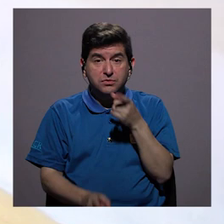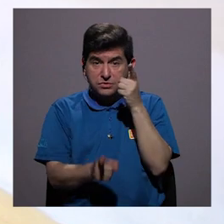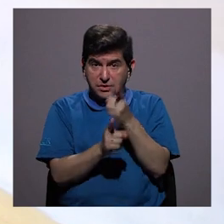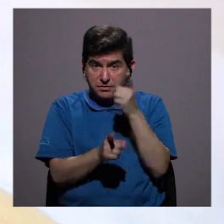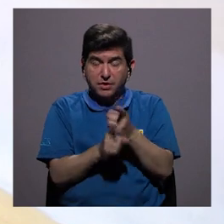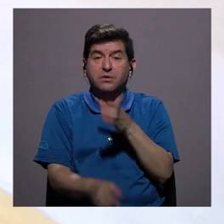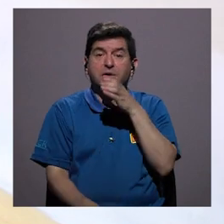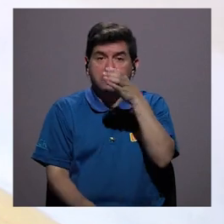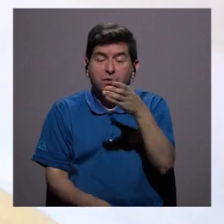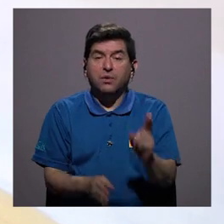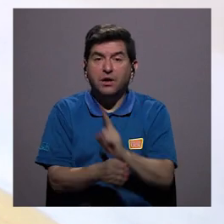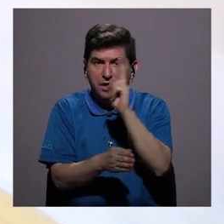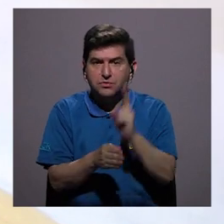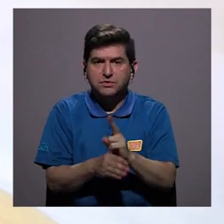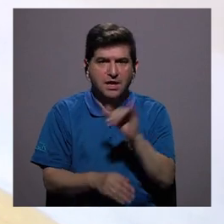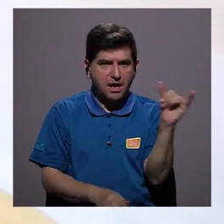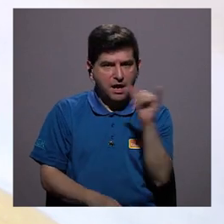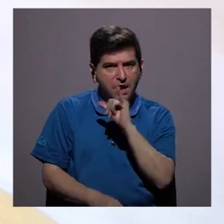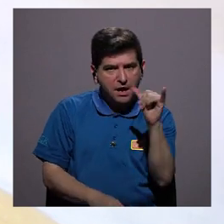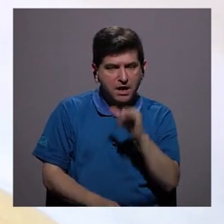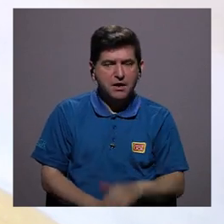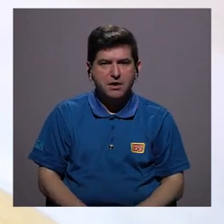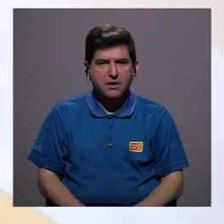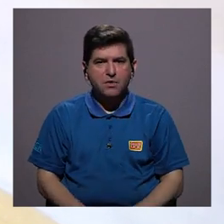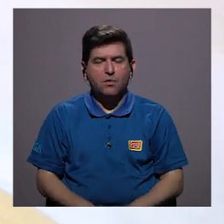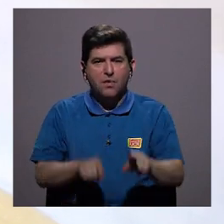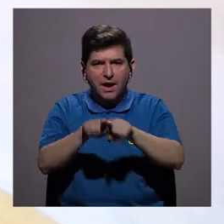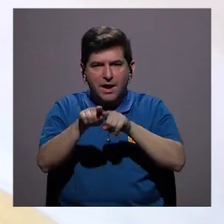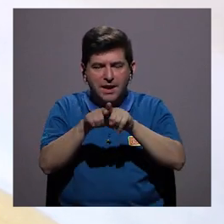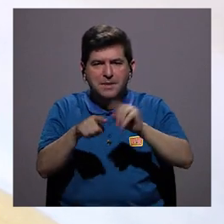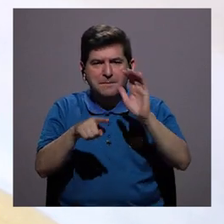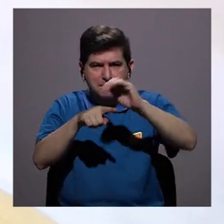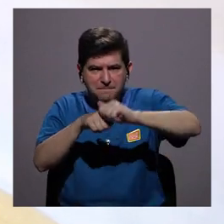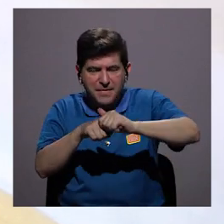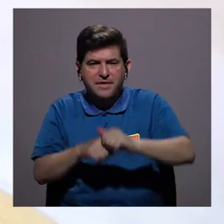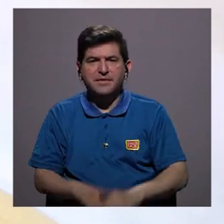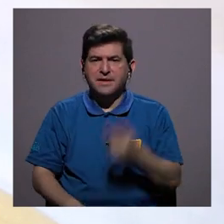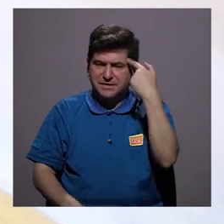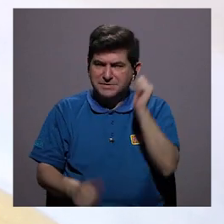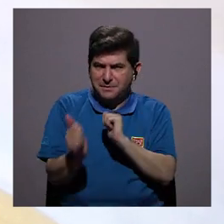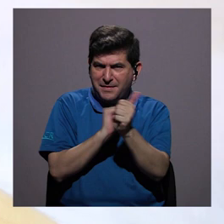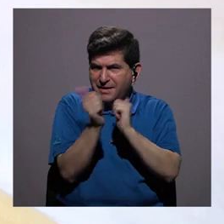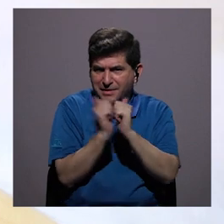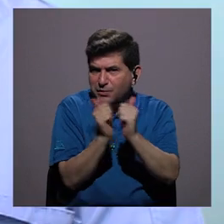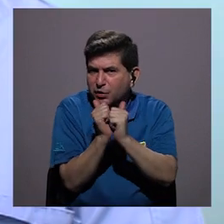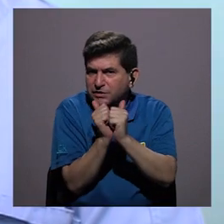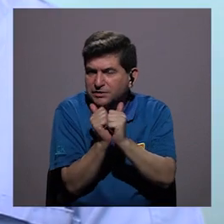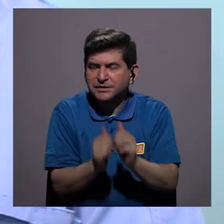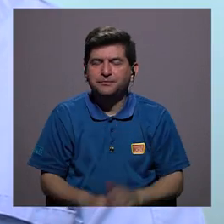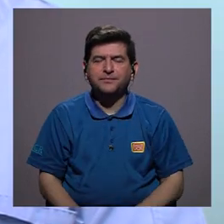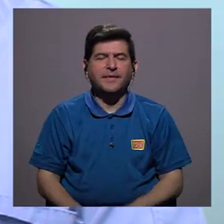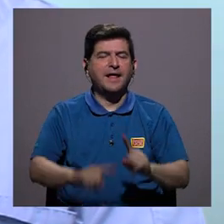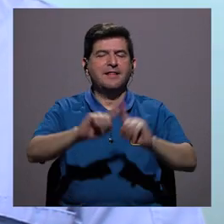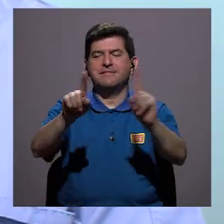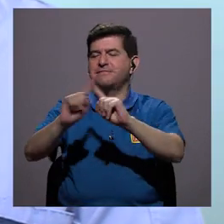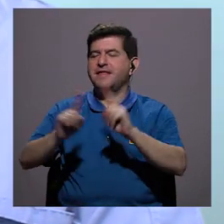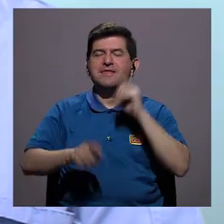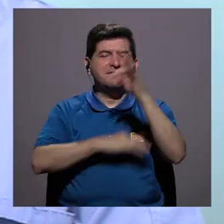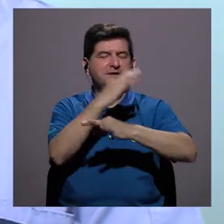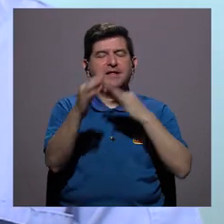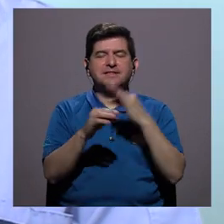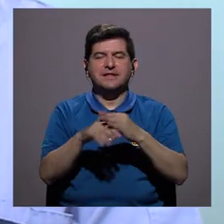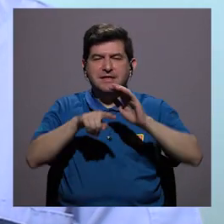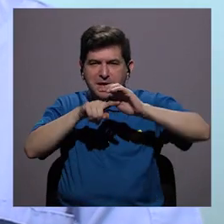son recomendadas? ¿Y son las mismas medias de compresión que se utilizan, por ejemplo, para hacer ejercicio, como correr? Hay de